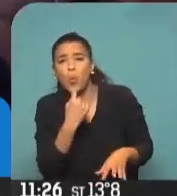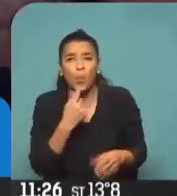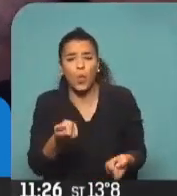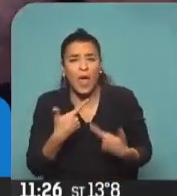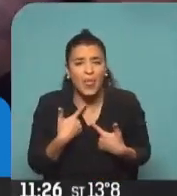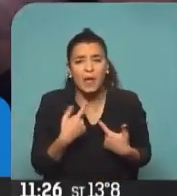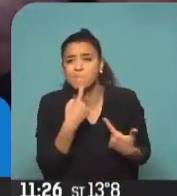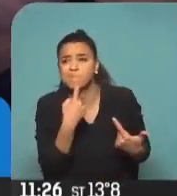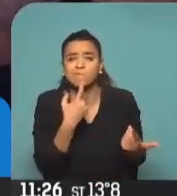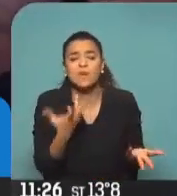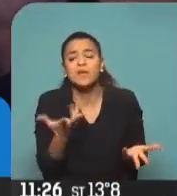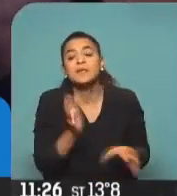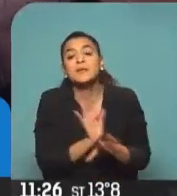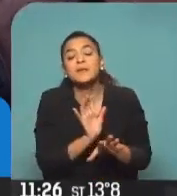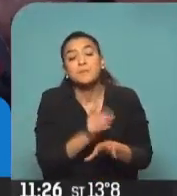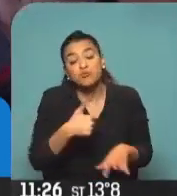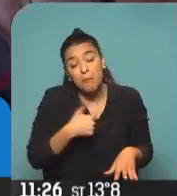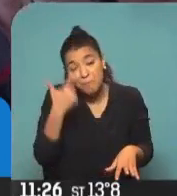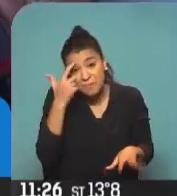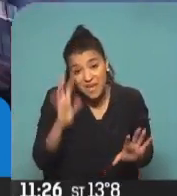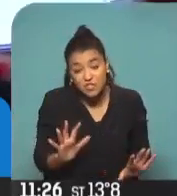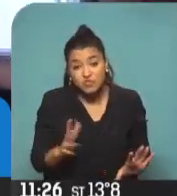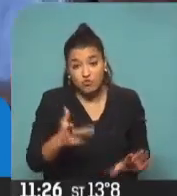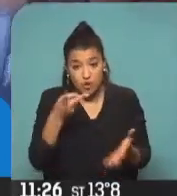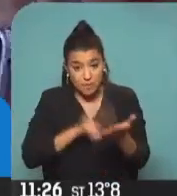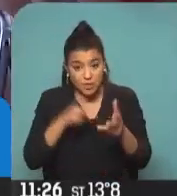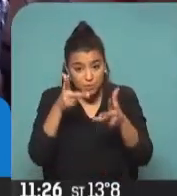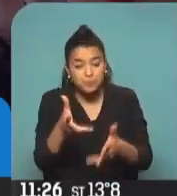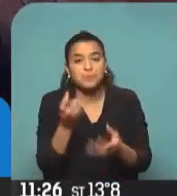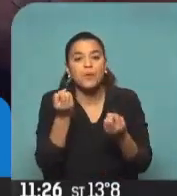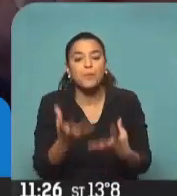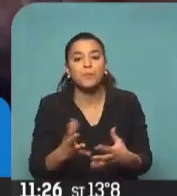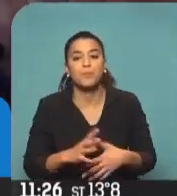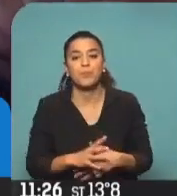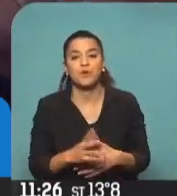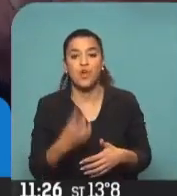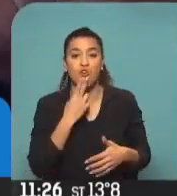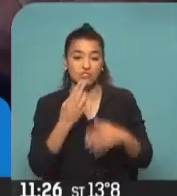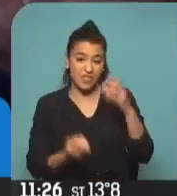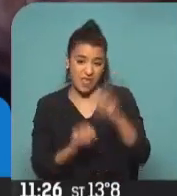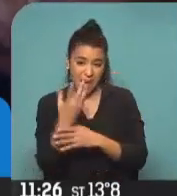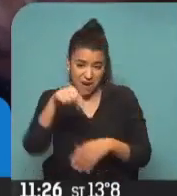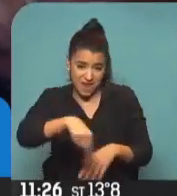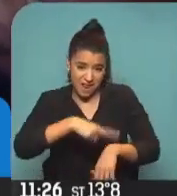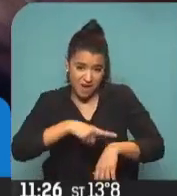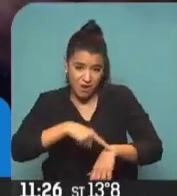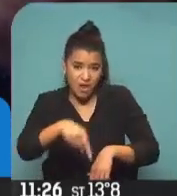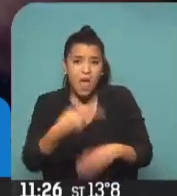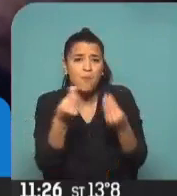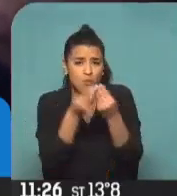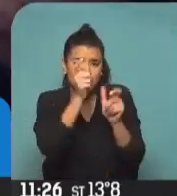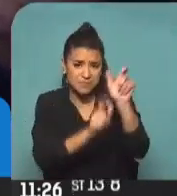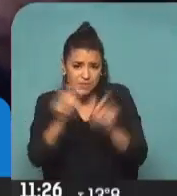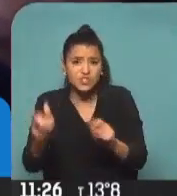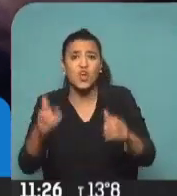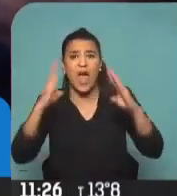o incertidumbre. Pero me parece, vuelvo a repetir, porque son las 11 de la mañana, hay mucha gente que